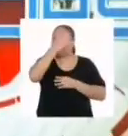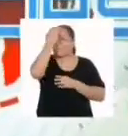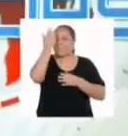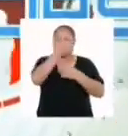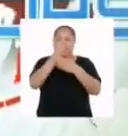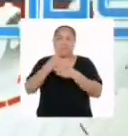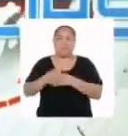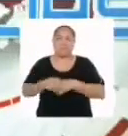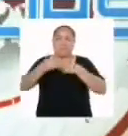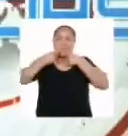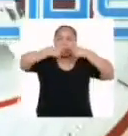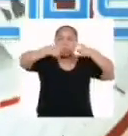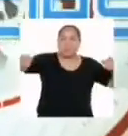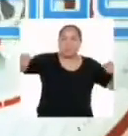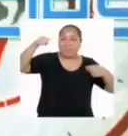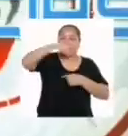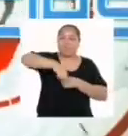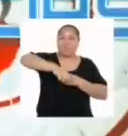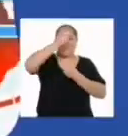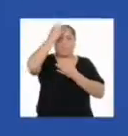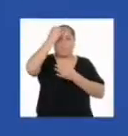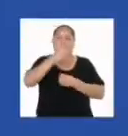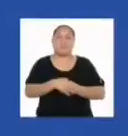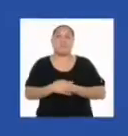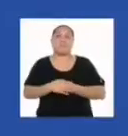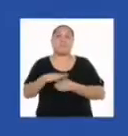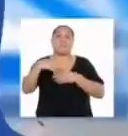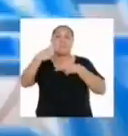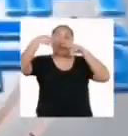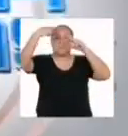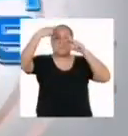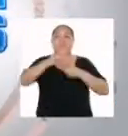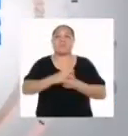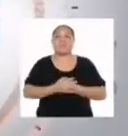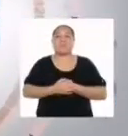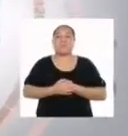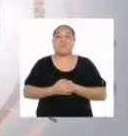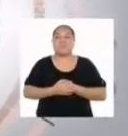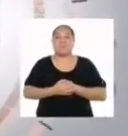y difundir esta información. Nos vemos pronto.